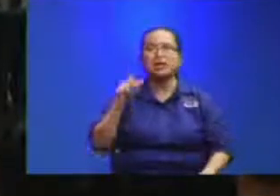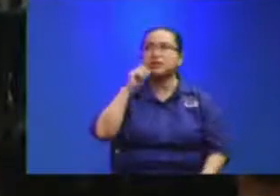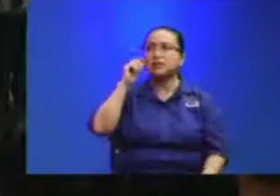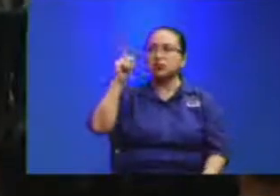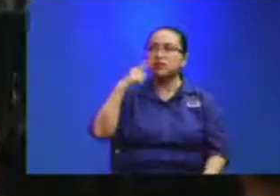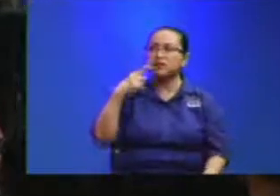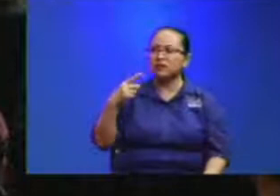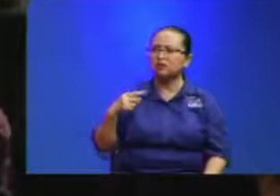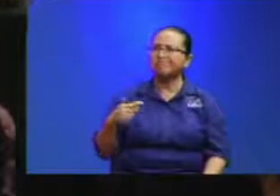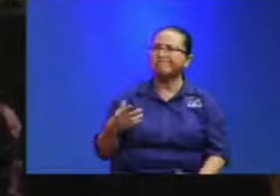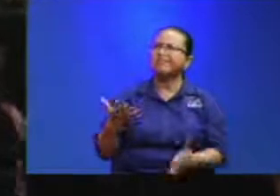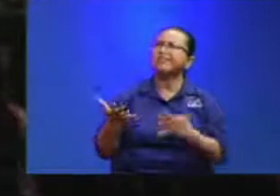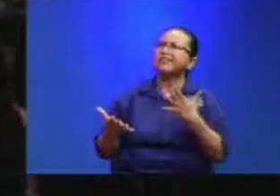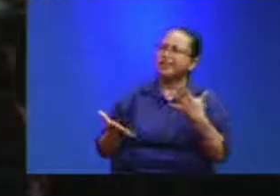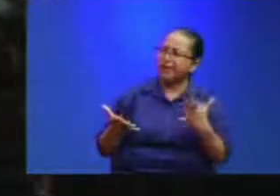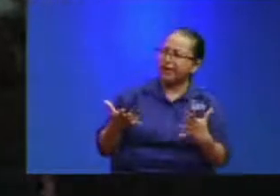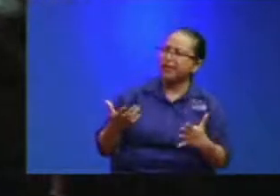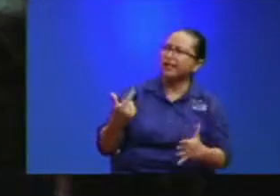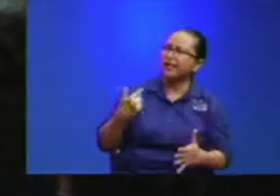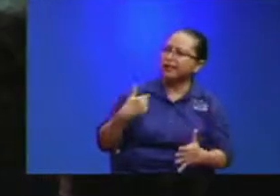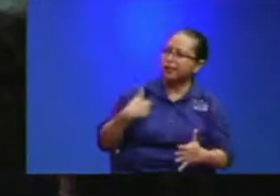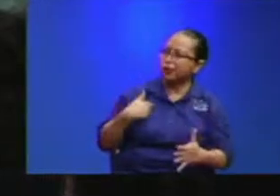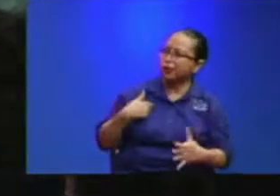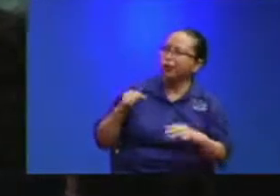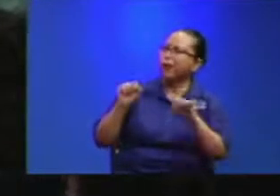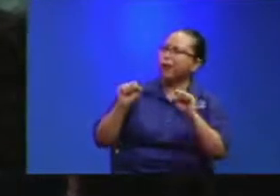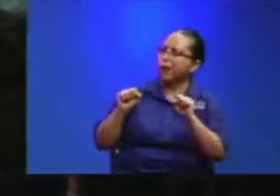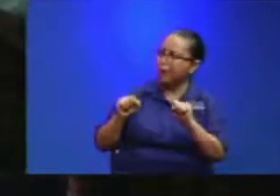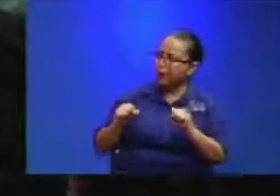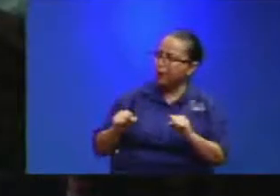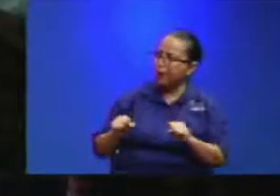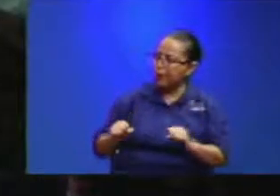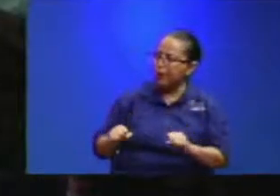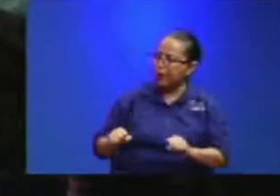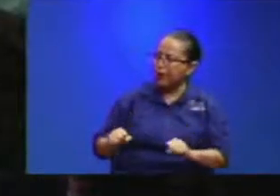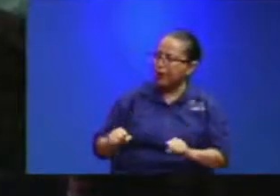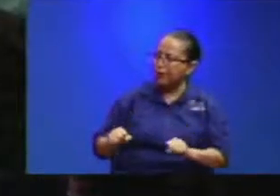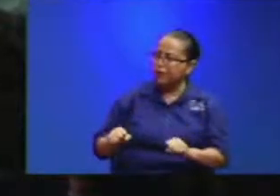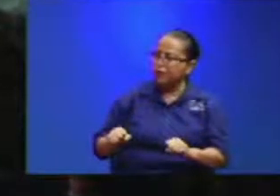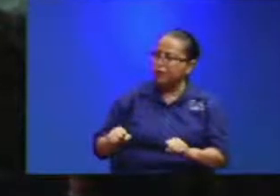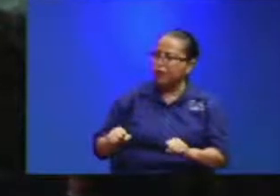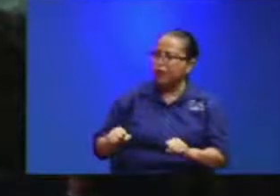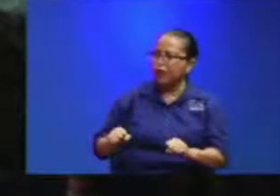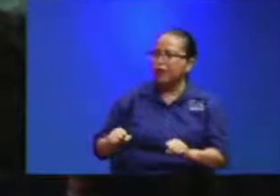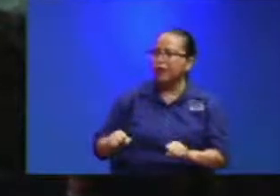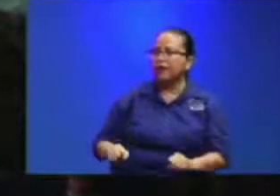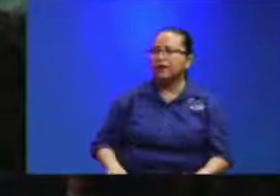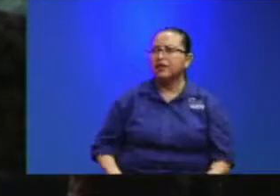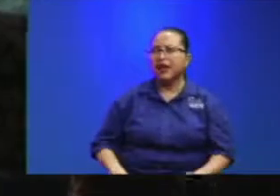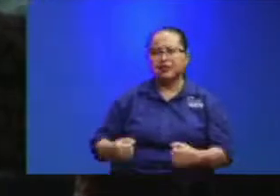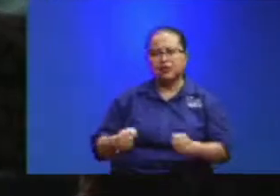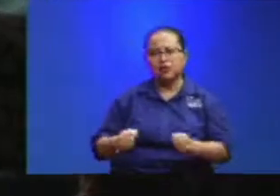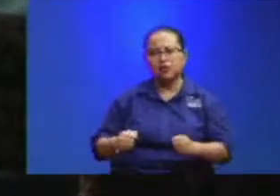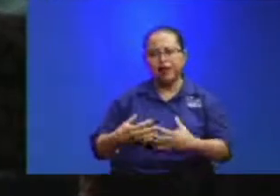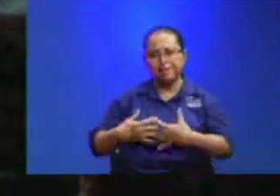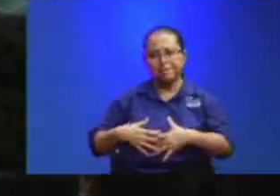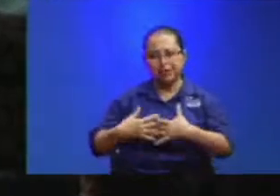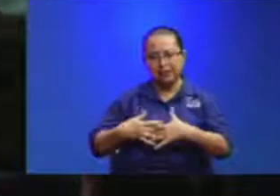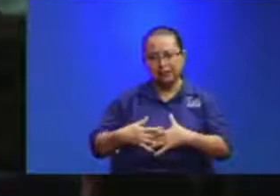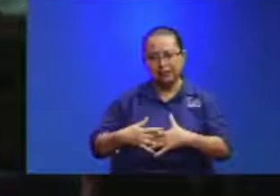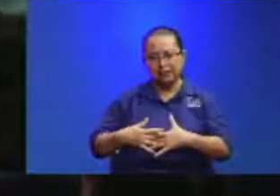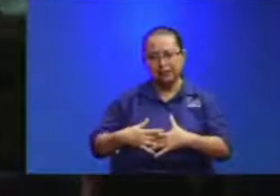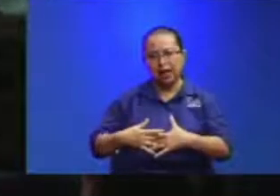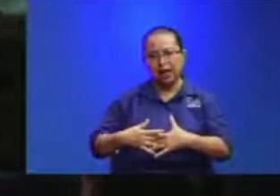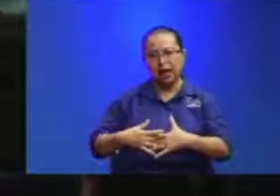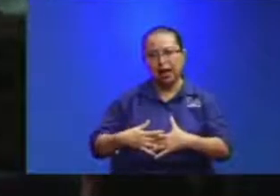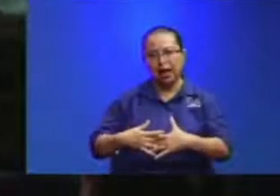será que puedo tener está fundar esta empresa si el otro va a poner hasta